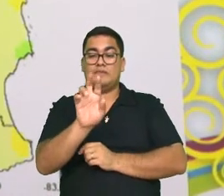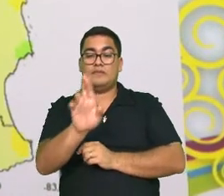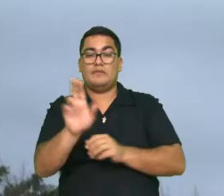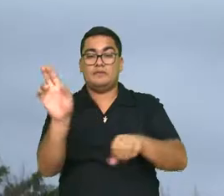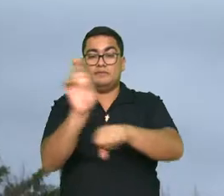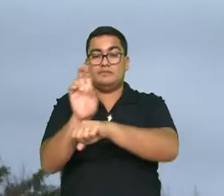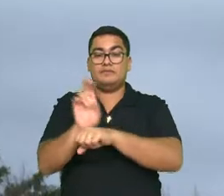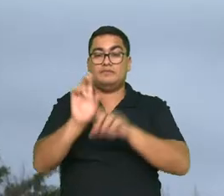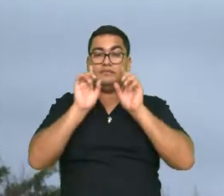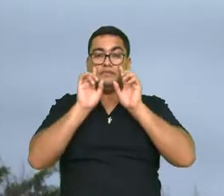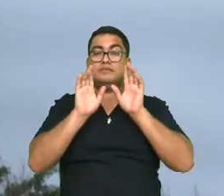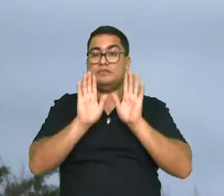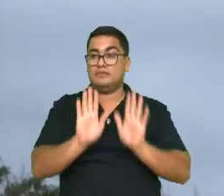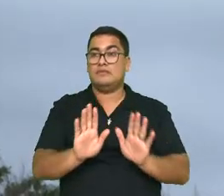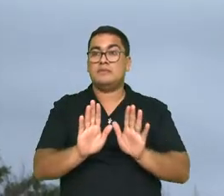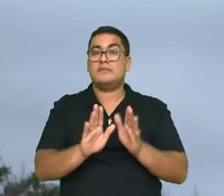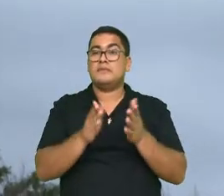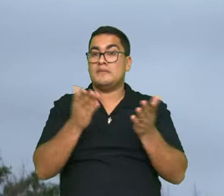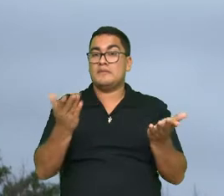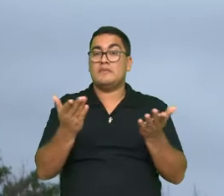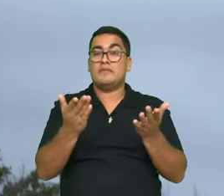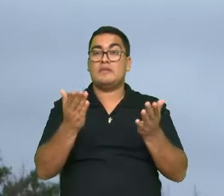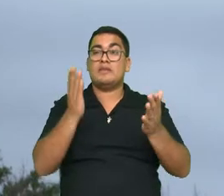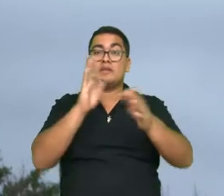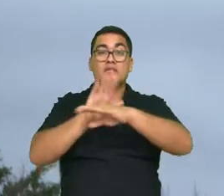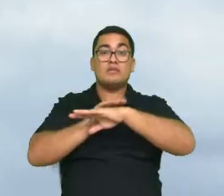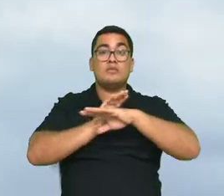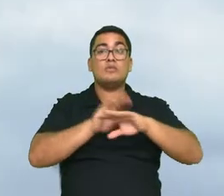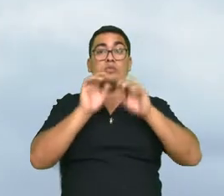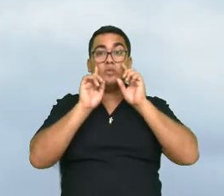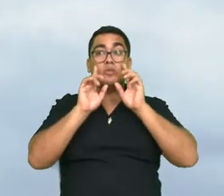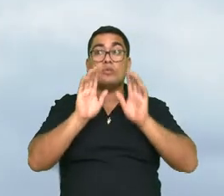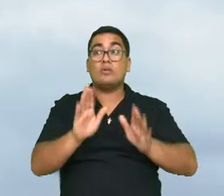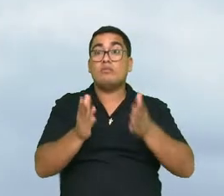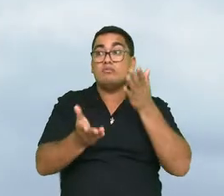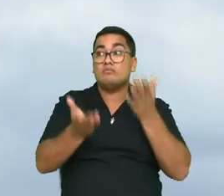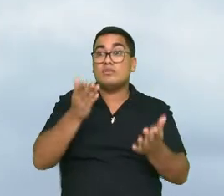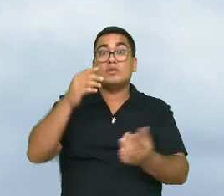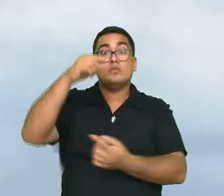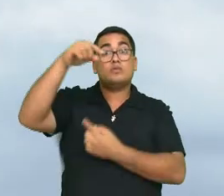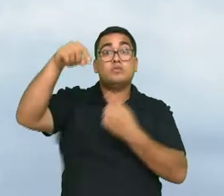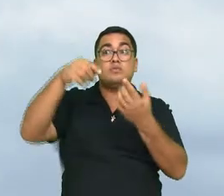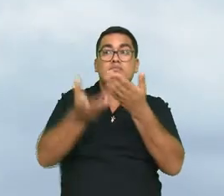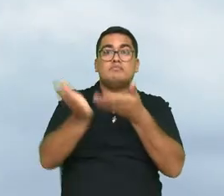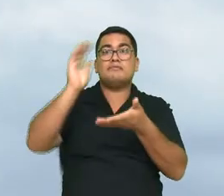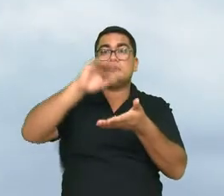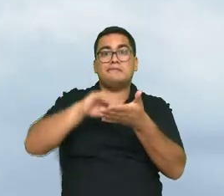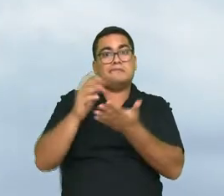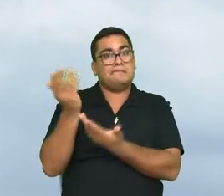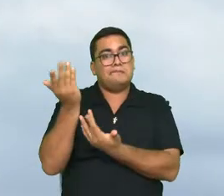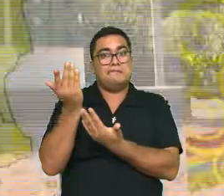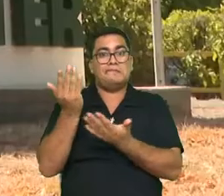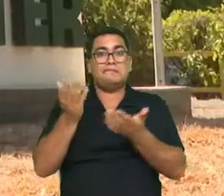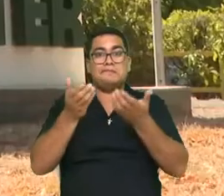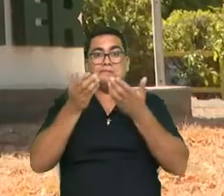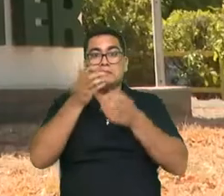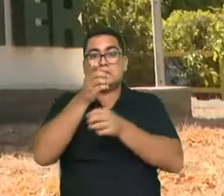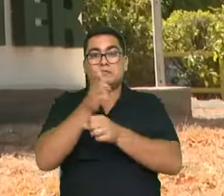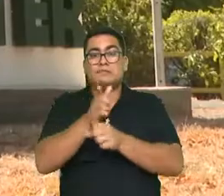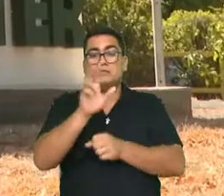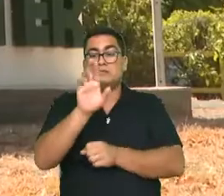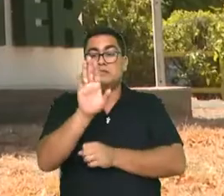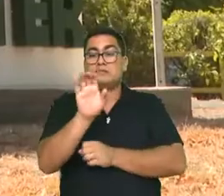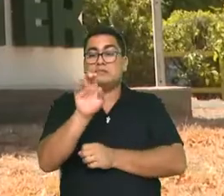condiciones meteorológicas para detectar y alertar de cualquier otro fenómeno natural. Con cámara de Rubén Castro, informó para el